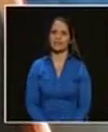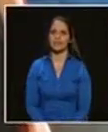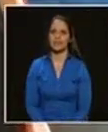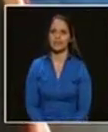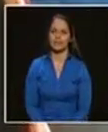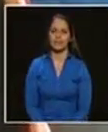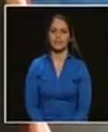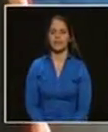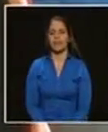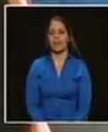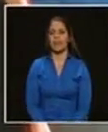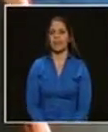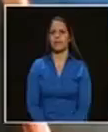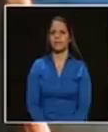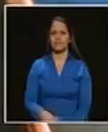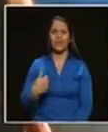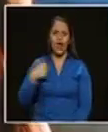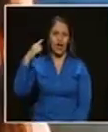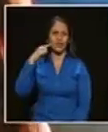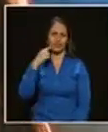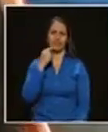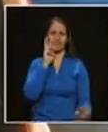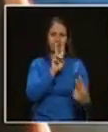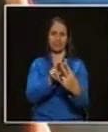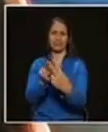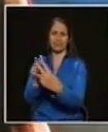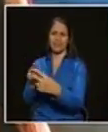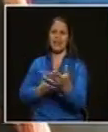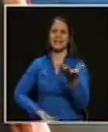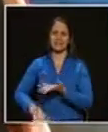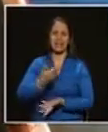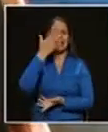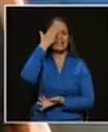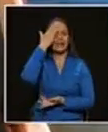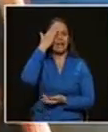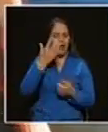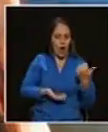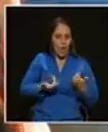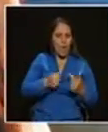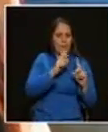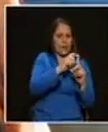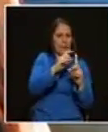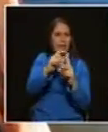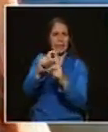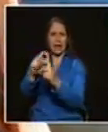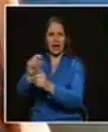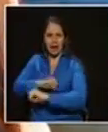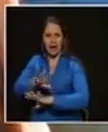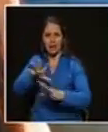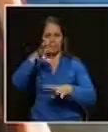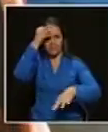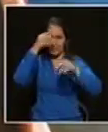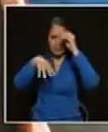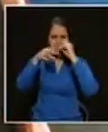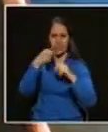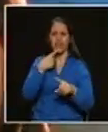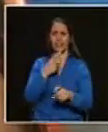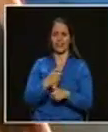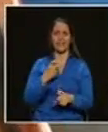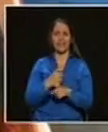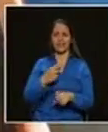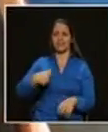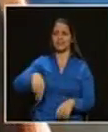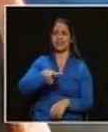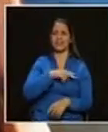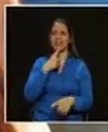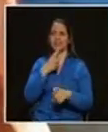Yo conozco a las personas sordas, sé que nos gusta aprender algunas palabras, pero es muy difícil para nosotros.